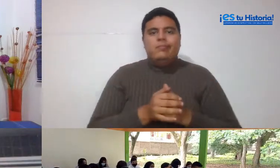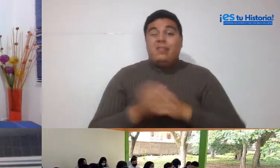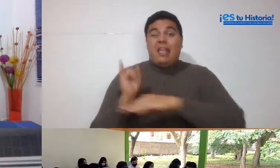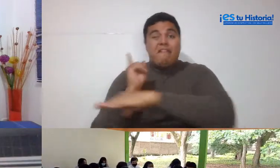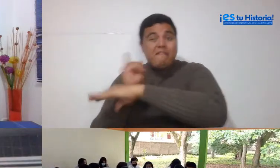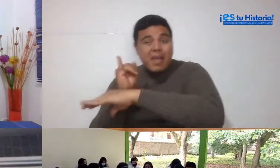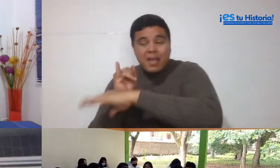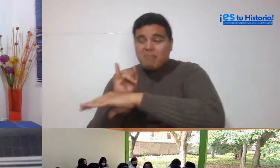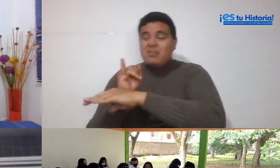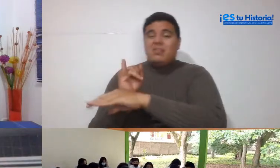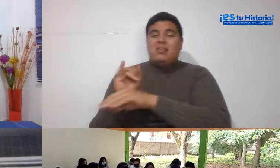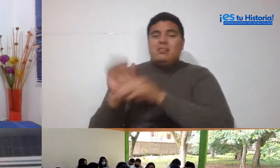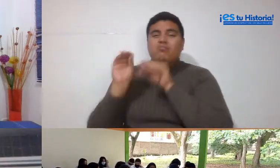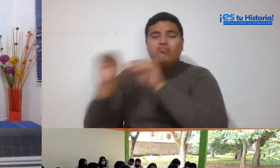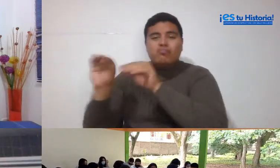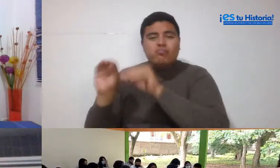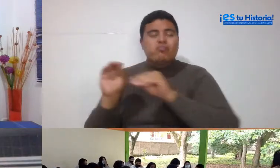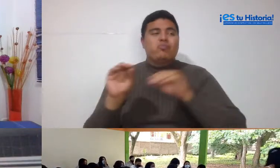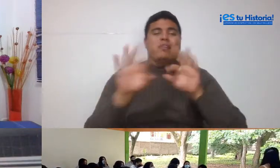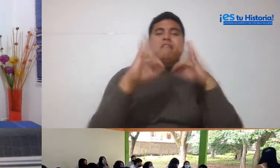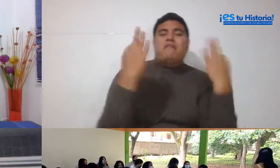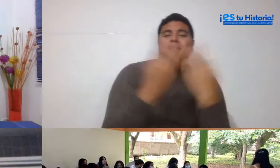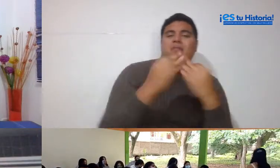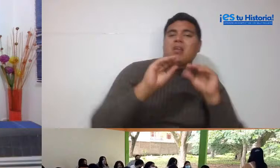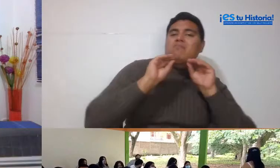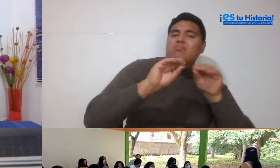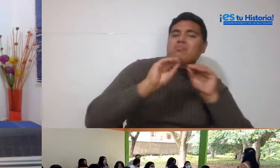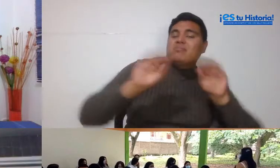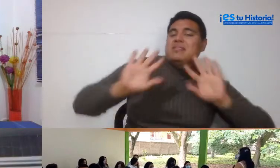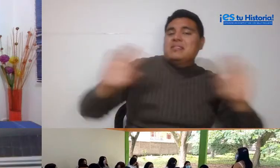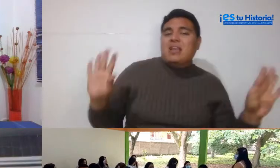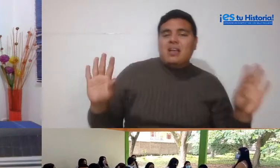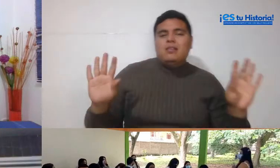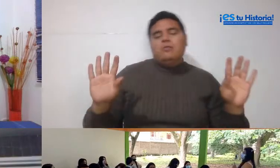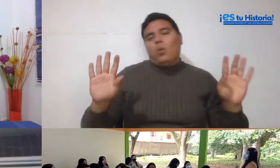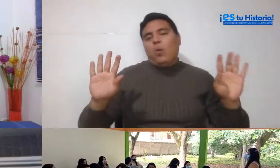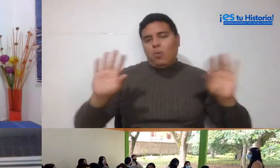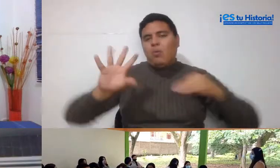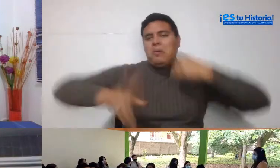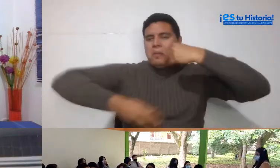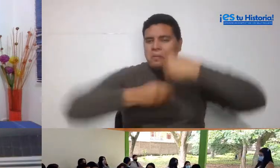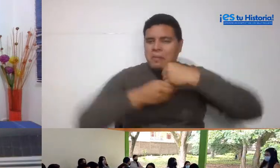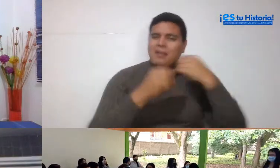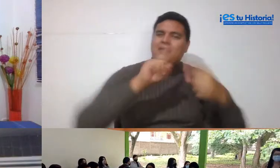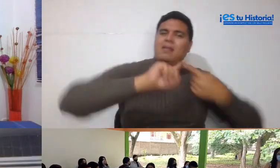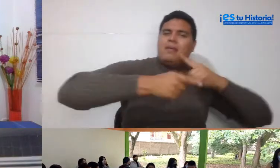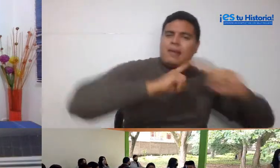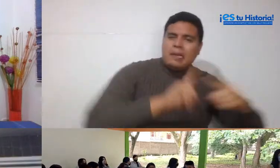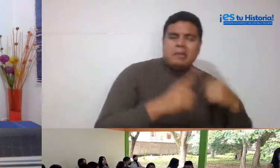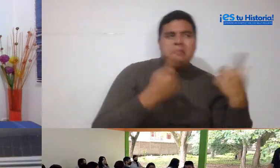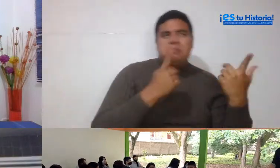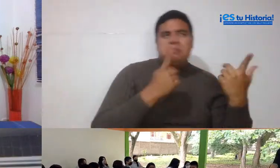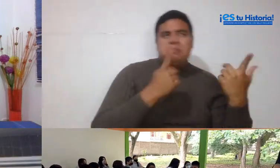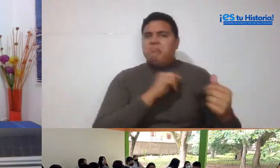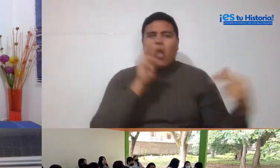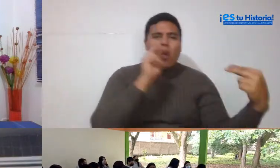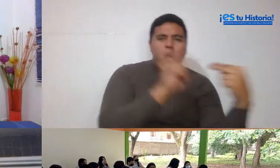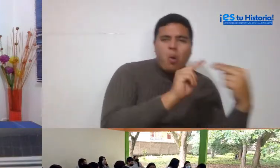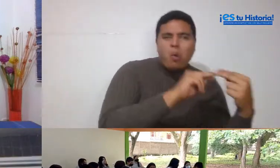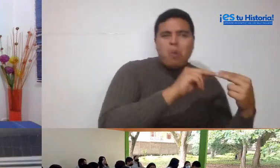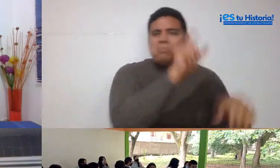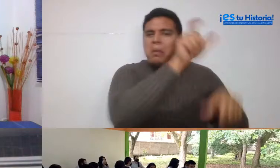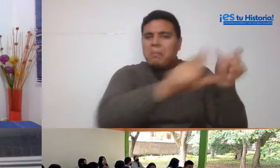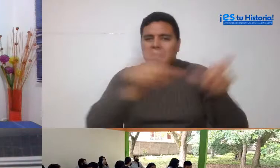la información fuera, ¿no? A otros amigos cercanos, a otras personas que son también muy conocidas, a la familia, bueno, entre otras